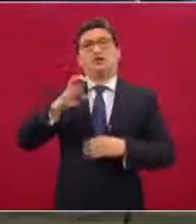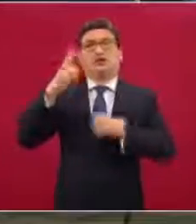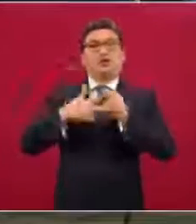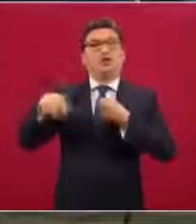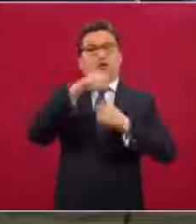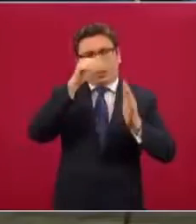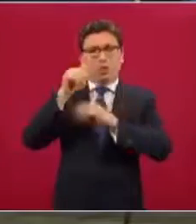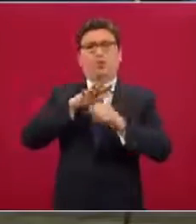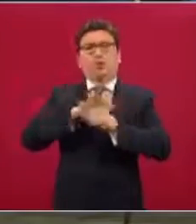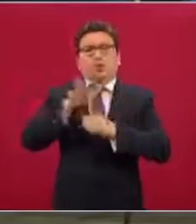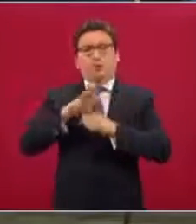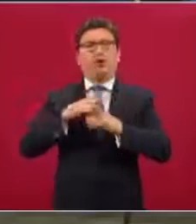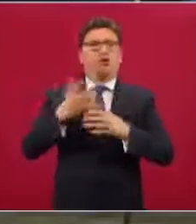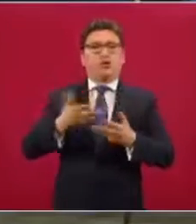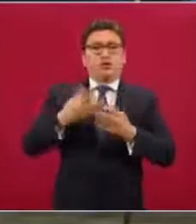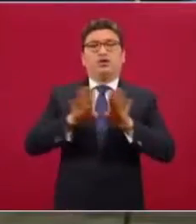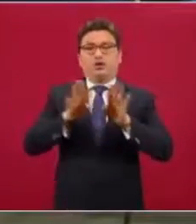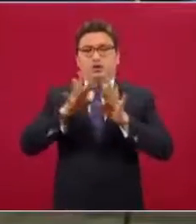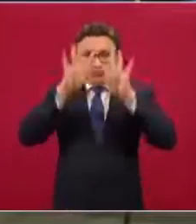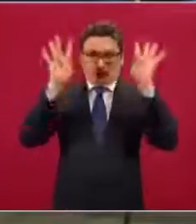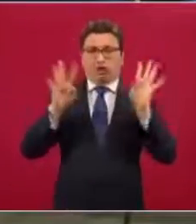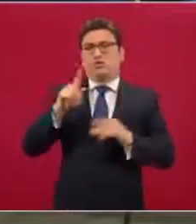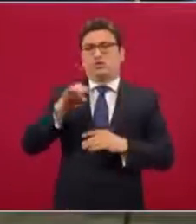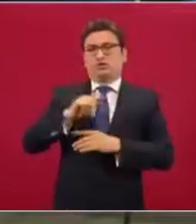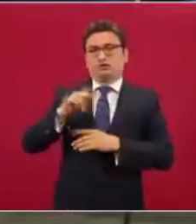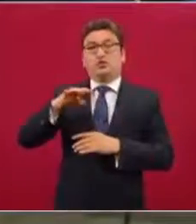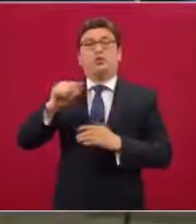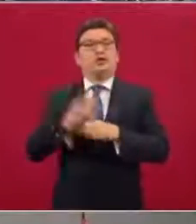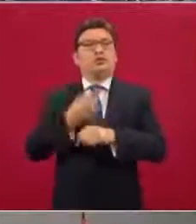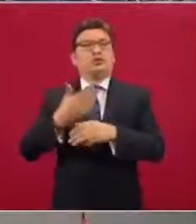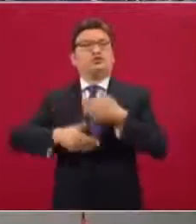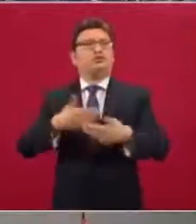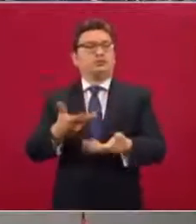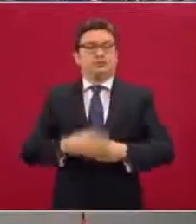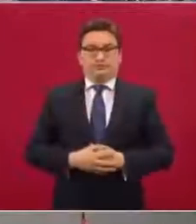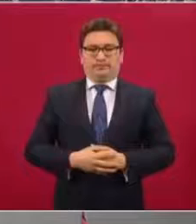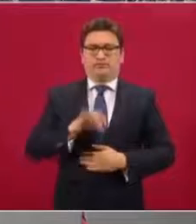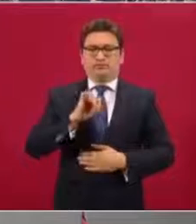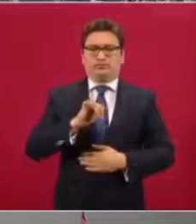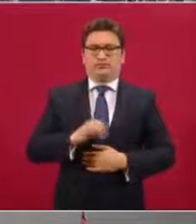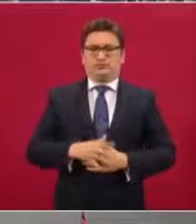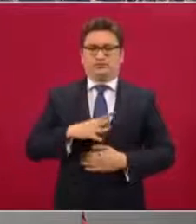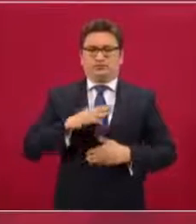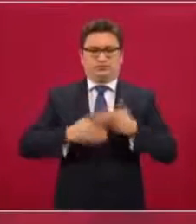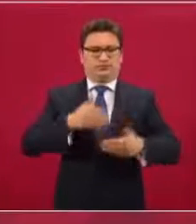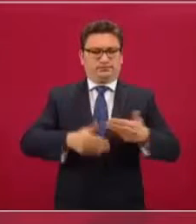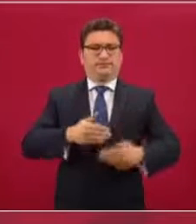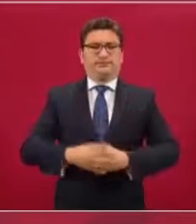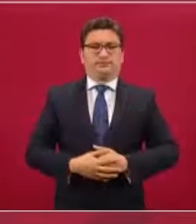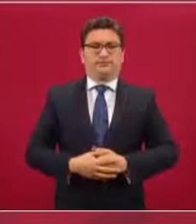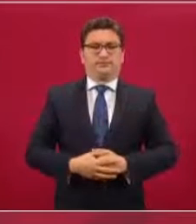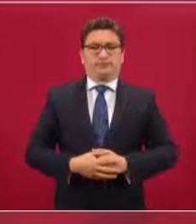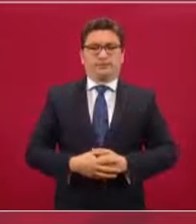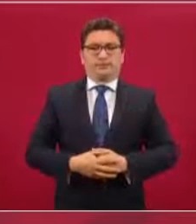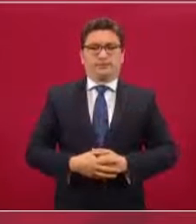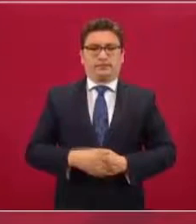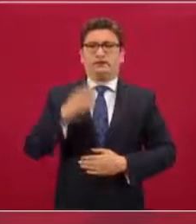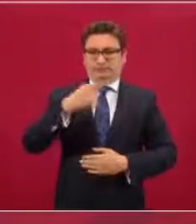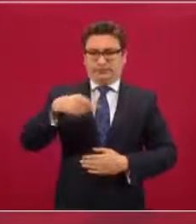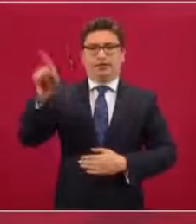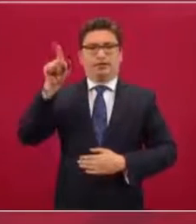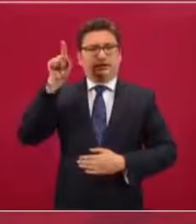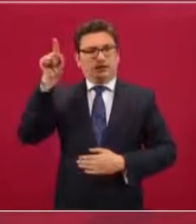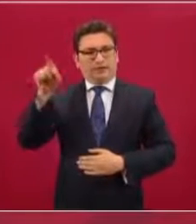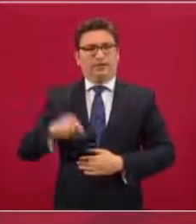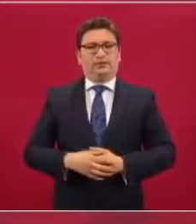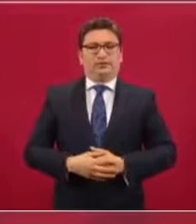Europa, ¿cuáles fueron los acuerdos, los códices, el penacho de Moctezuma? ¿Hay algunos avances? Sí, se avanzó en esta misión de ir